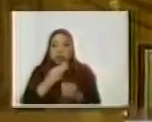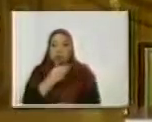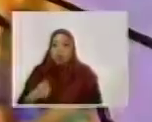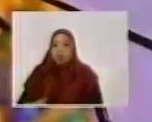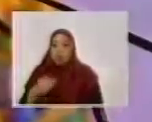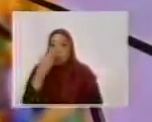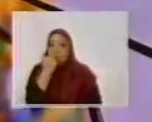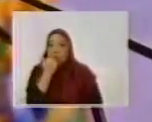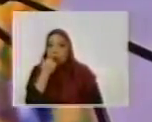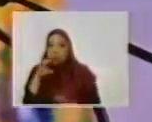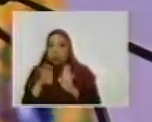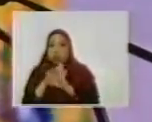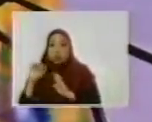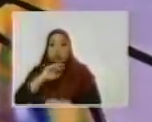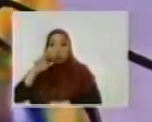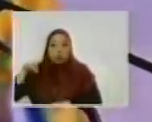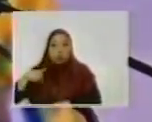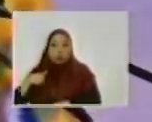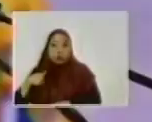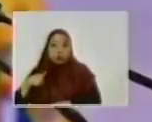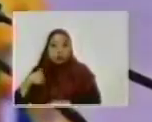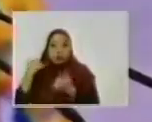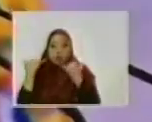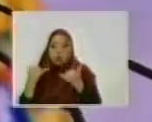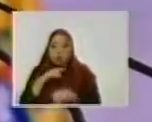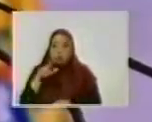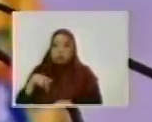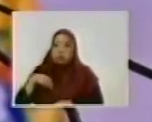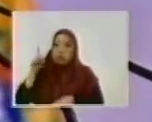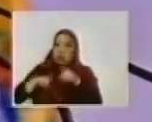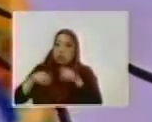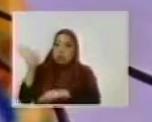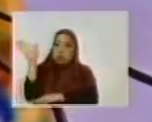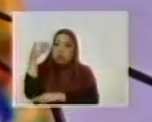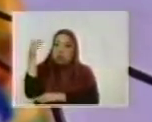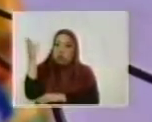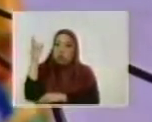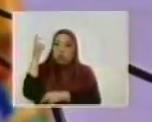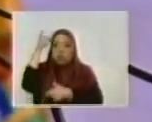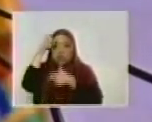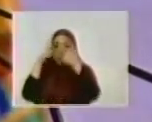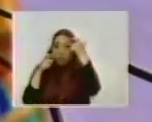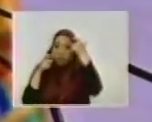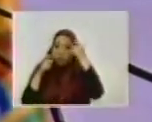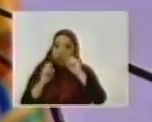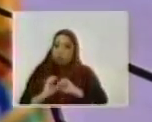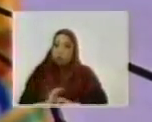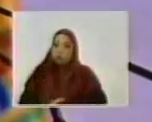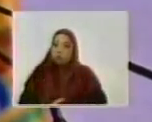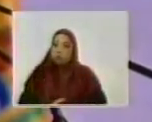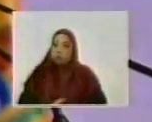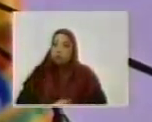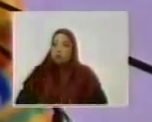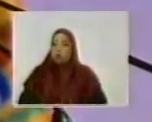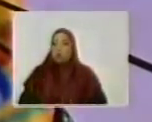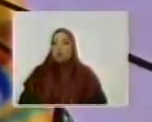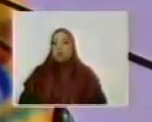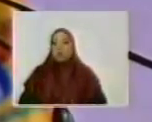Maduro y es el escudo, de alguna manera, también del chavismo. Por eso,